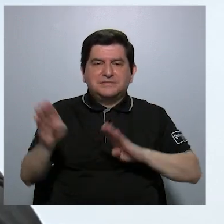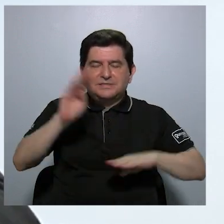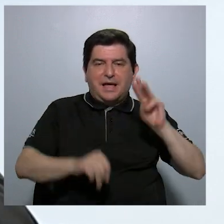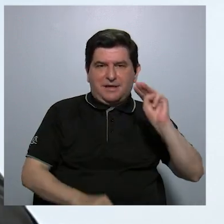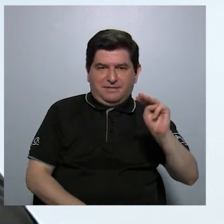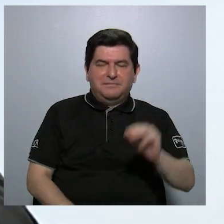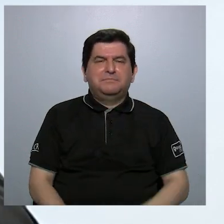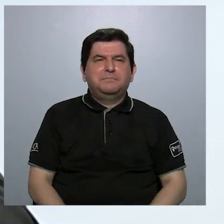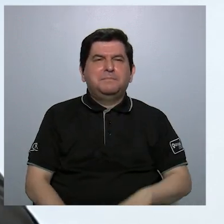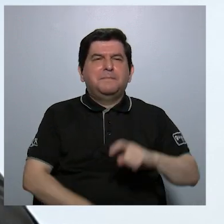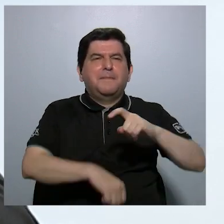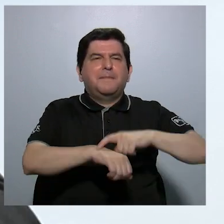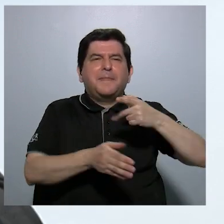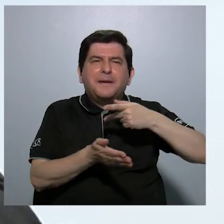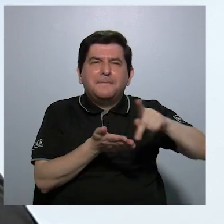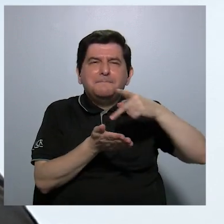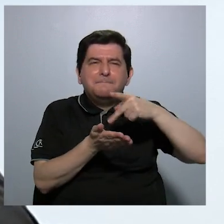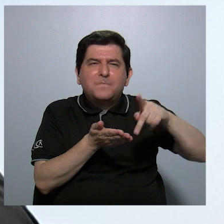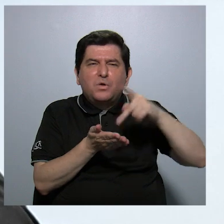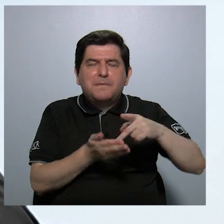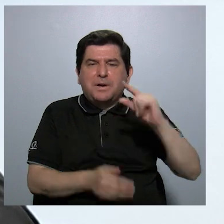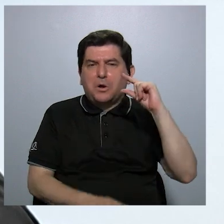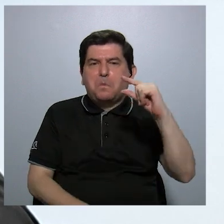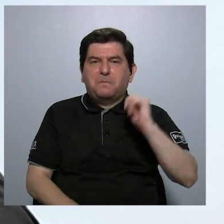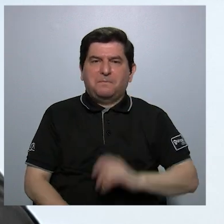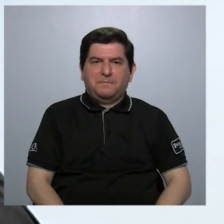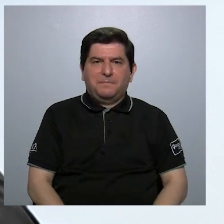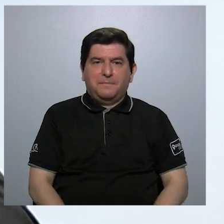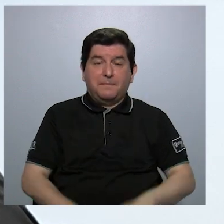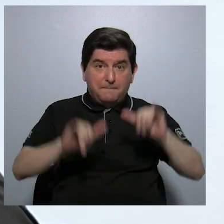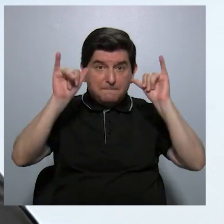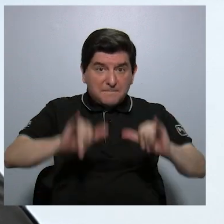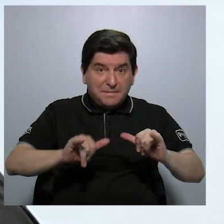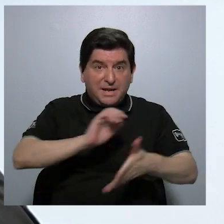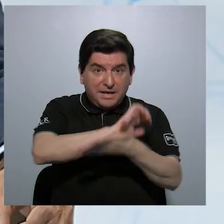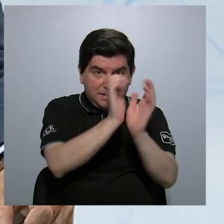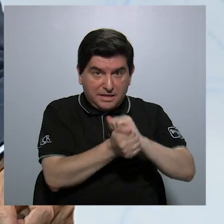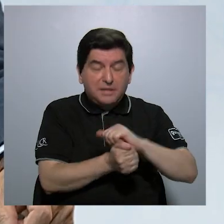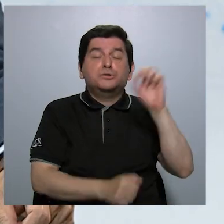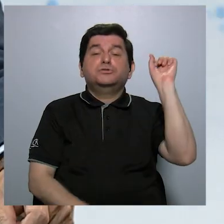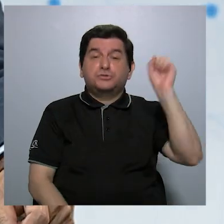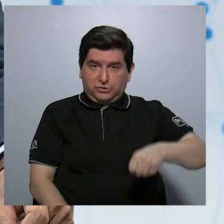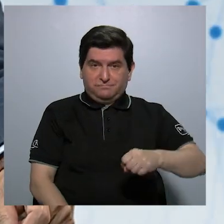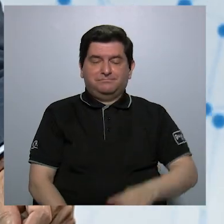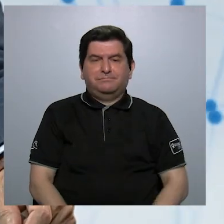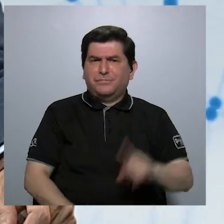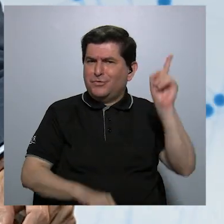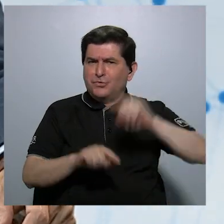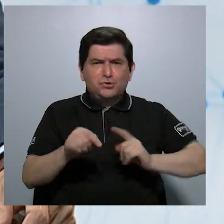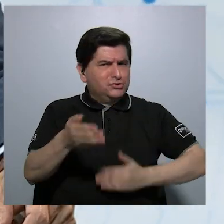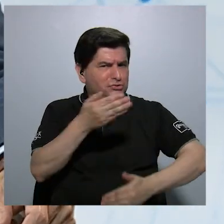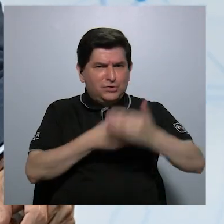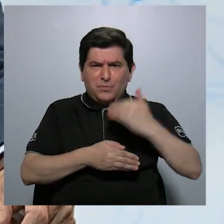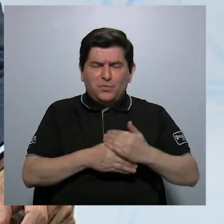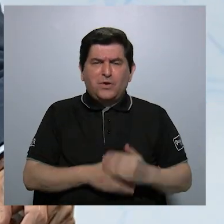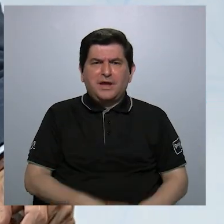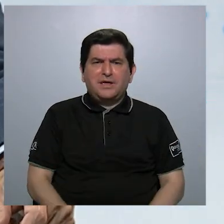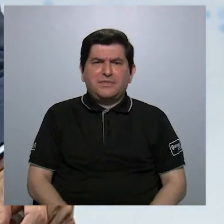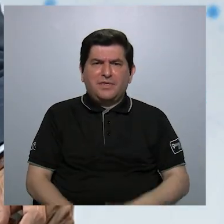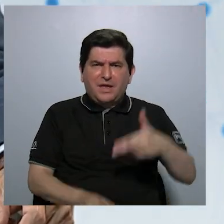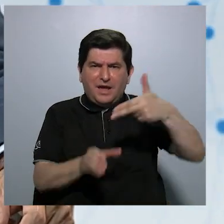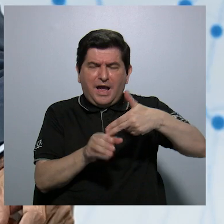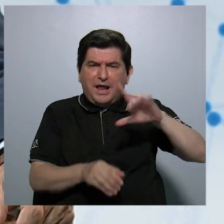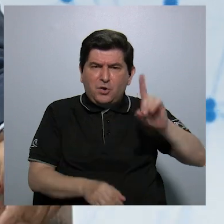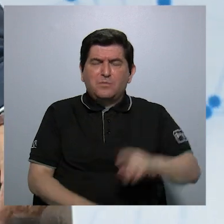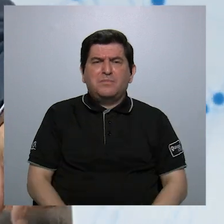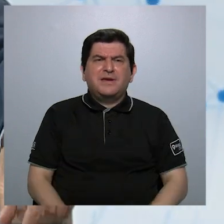se puede tener un periodo de pago relativamente corto. ¿Y es permanente la conversión? Es permanente. O sea, no se podría volver a utilizar el diésel en